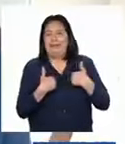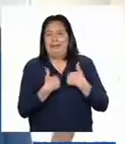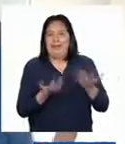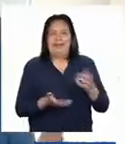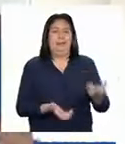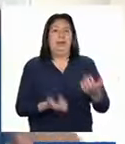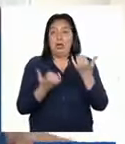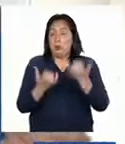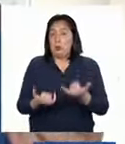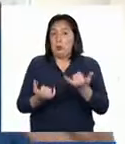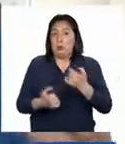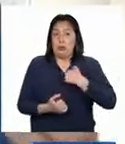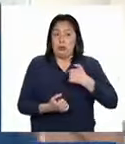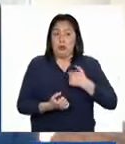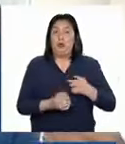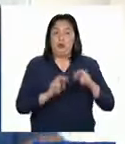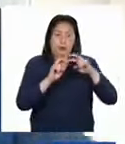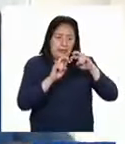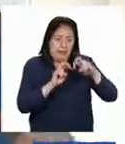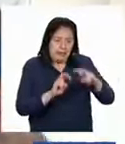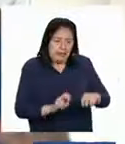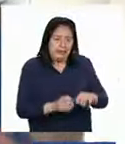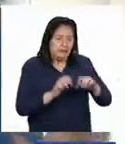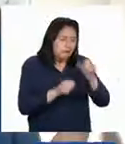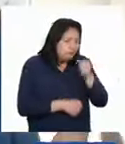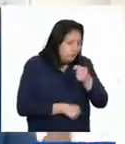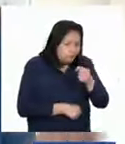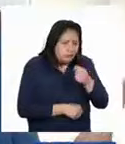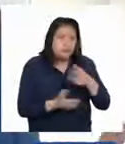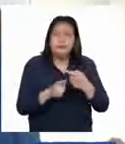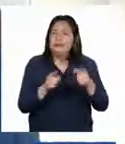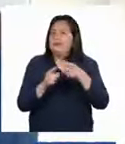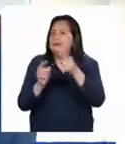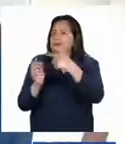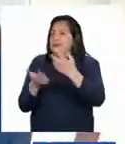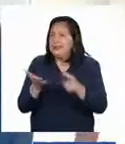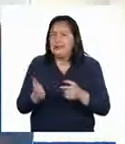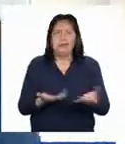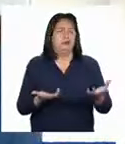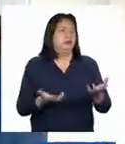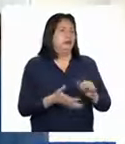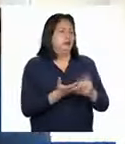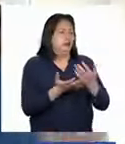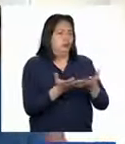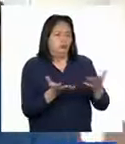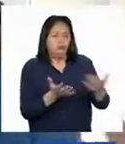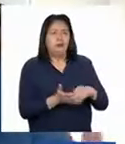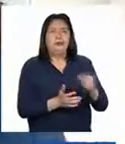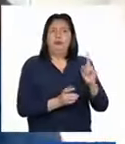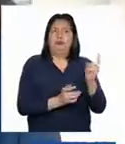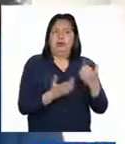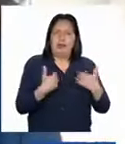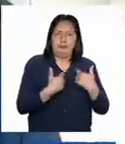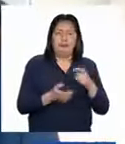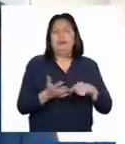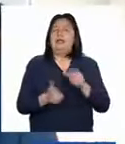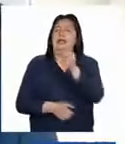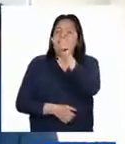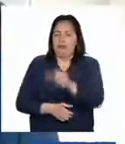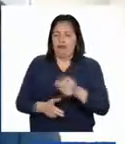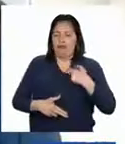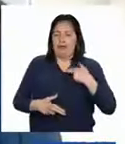Y al día de hoy he estudiado muchas cosas sobre diferentes organismos, no necesariamente animales, pero entre ellos al ser